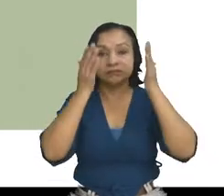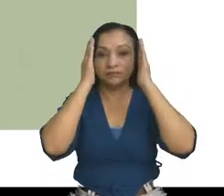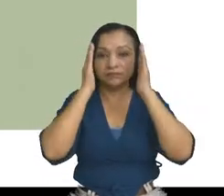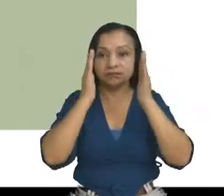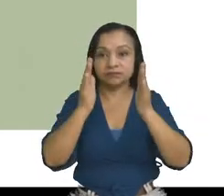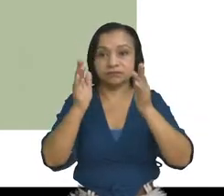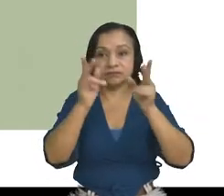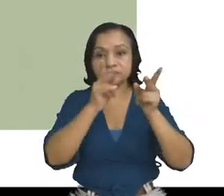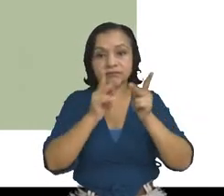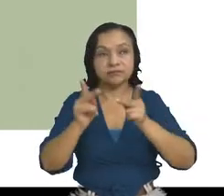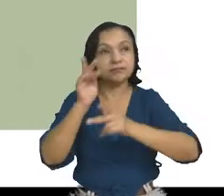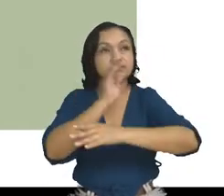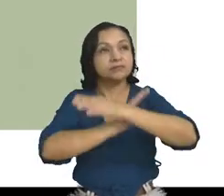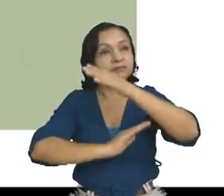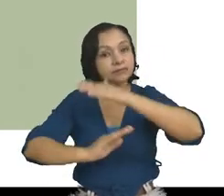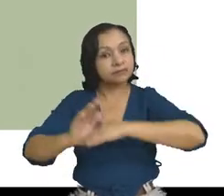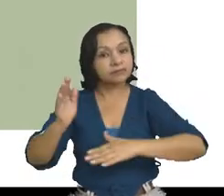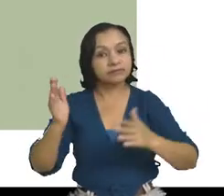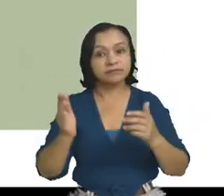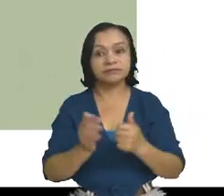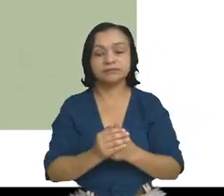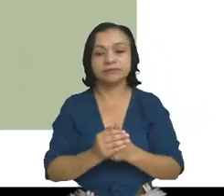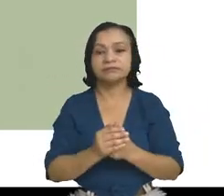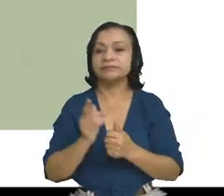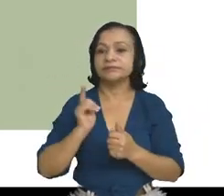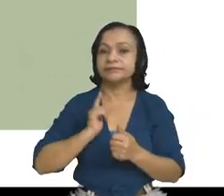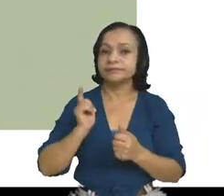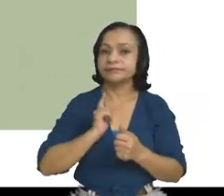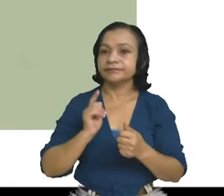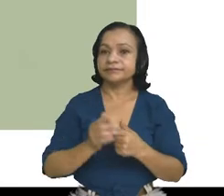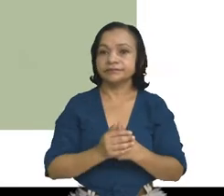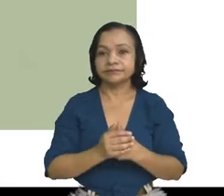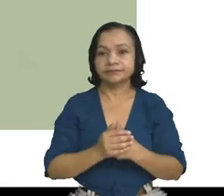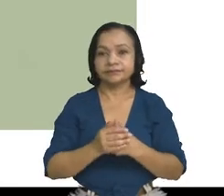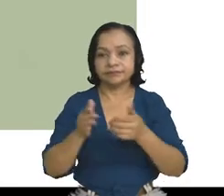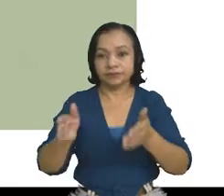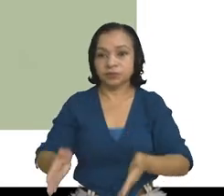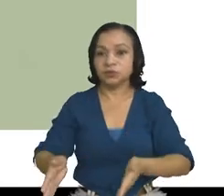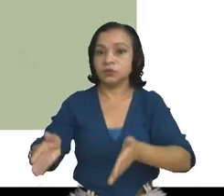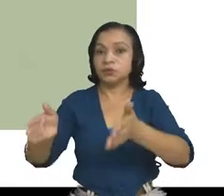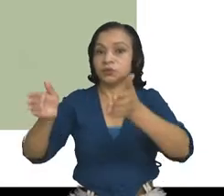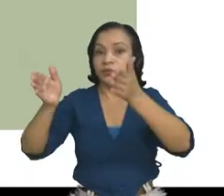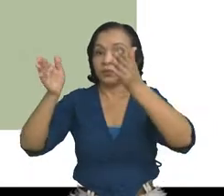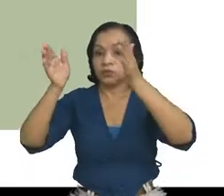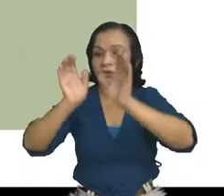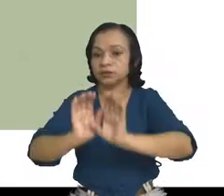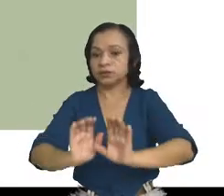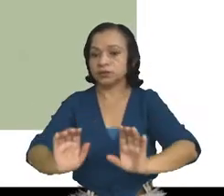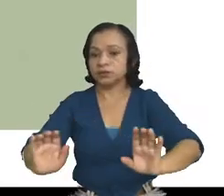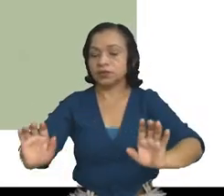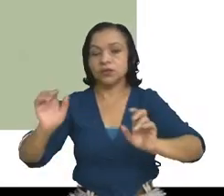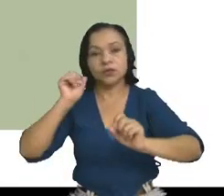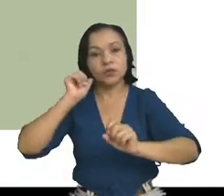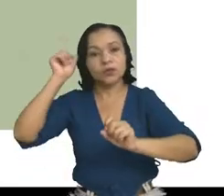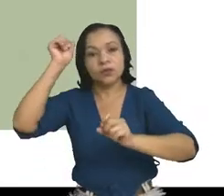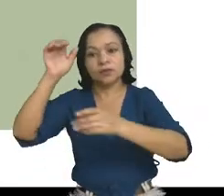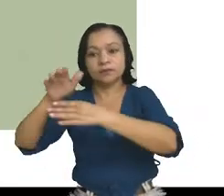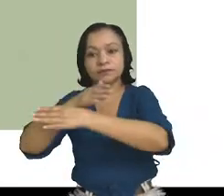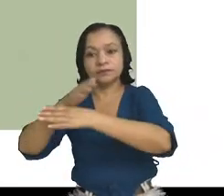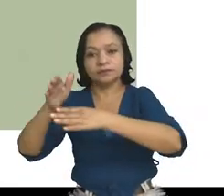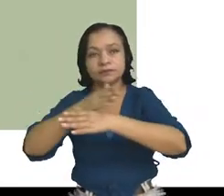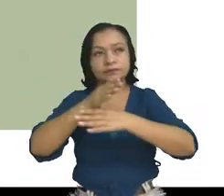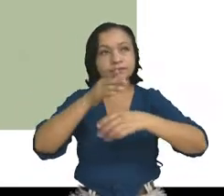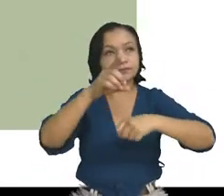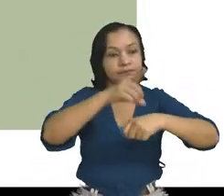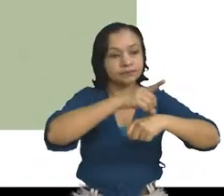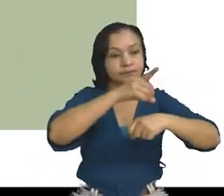pacientes con alguna discapacidad. En este sentido, va a tener un bloque de atención para de los niños y los adultos, tiene una consulta